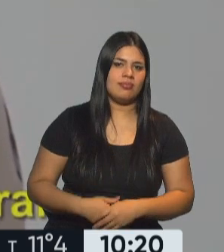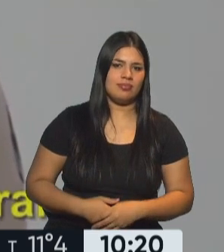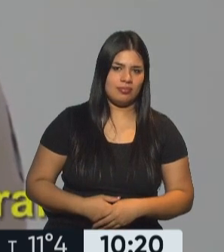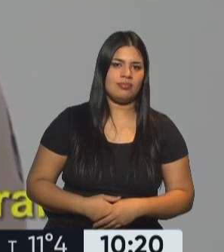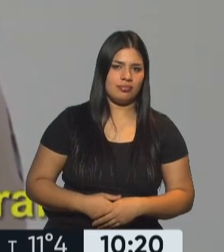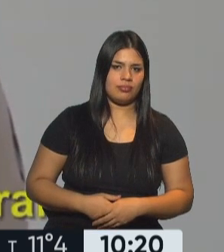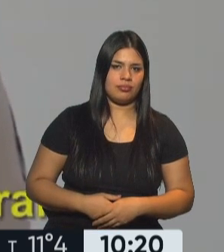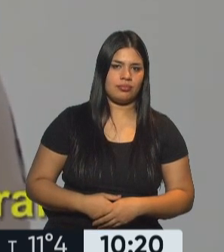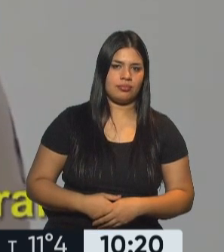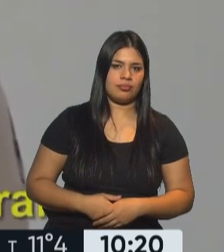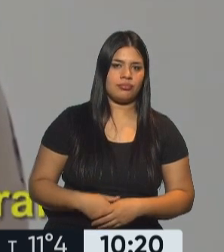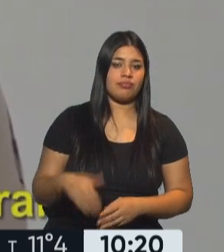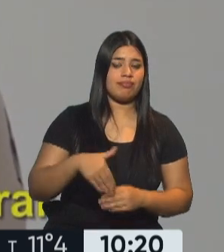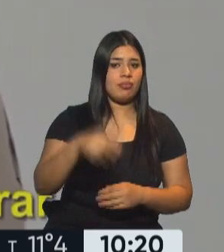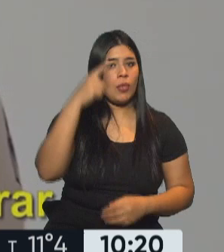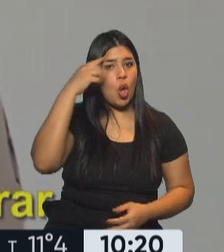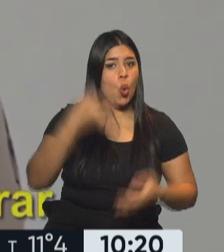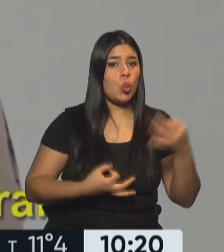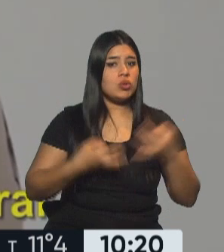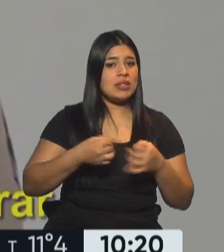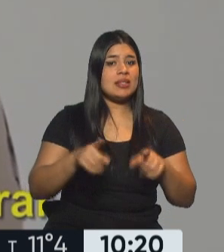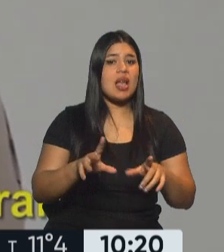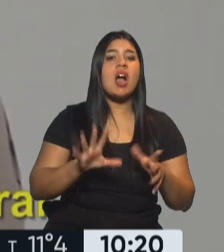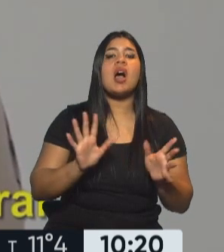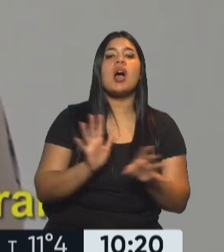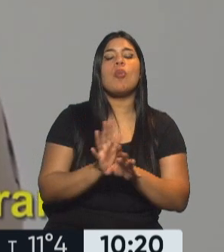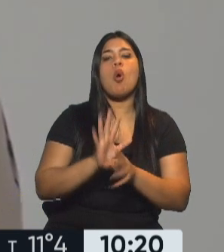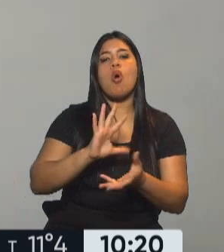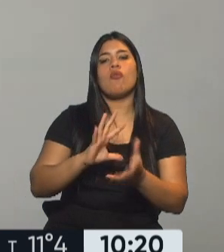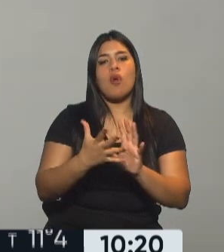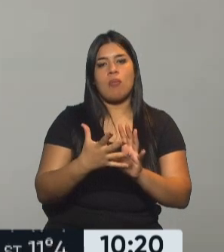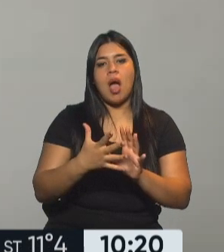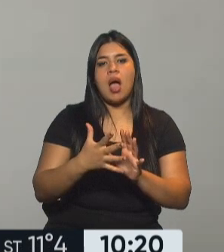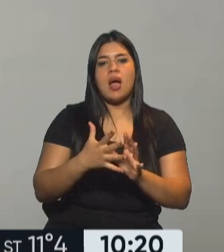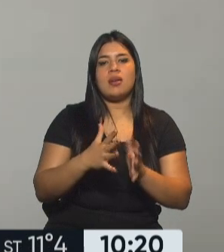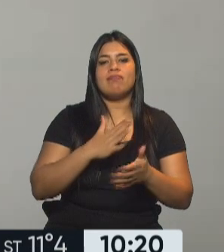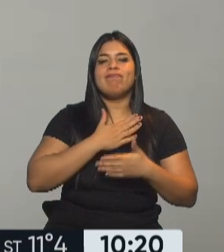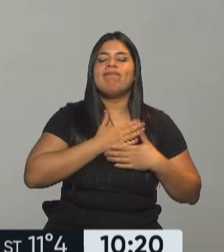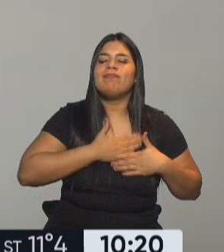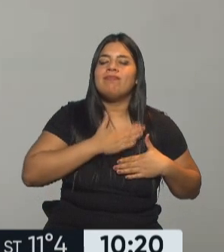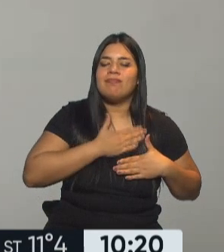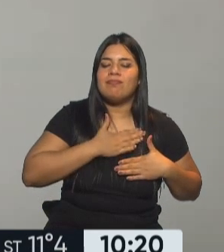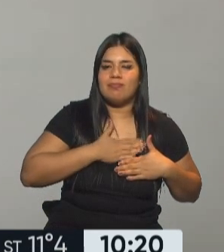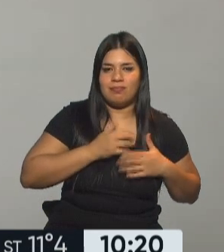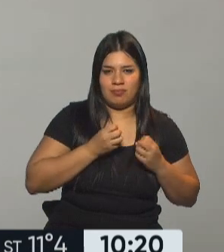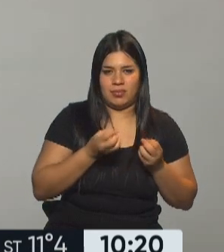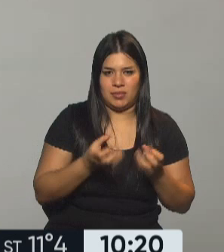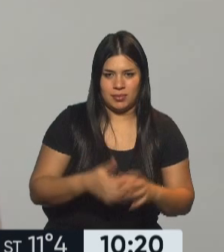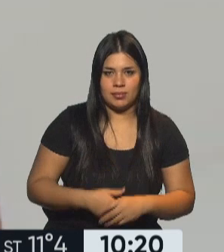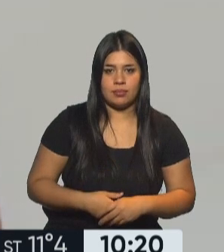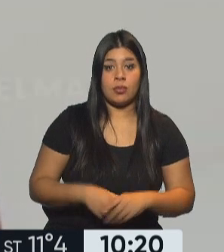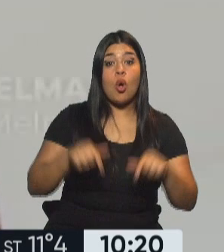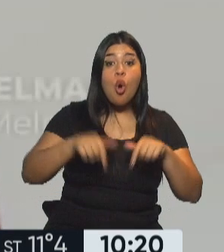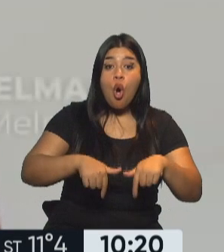que se haga justicia sería un modo de reparar algo de eso. Y todavía hoy, después de 27